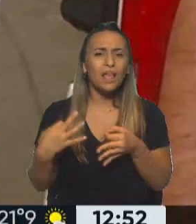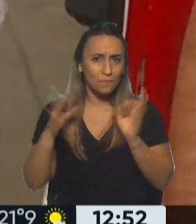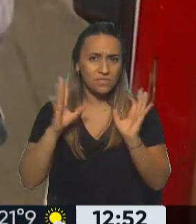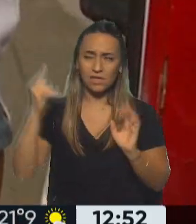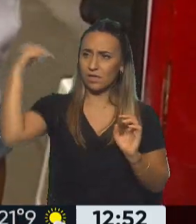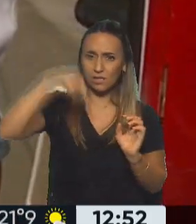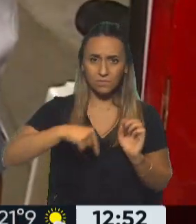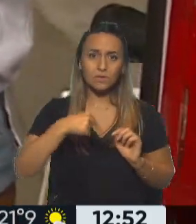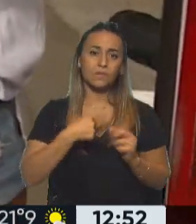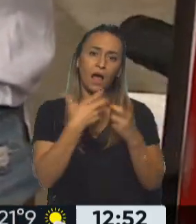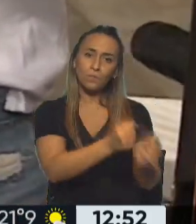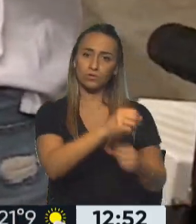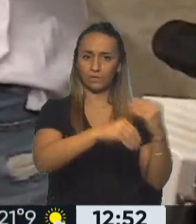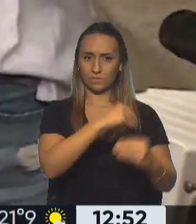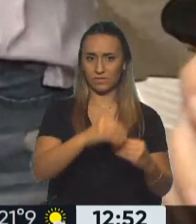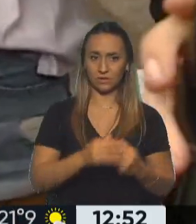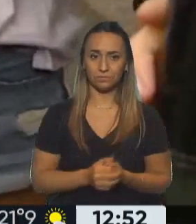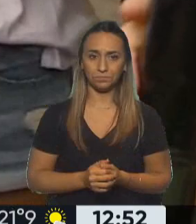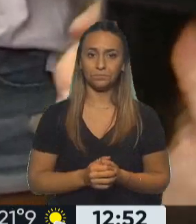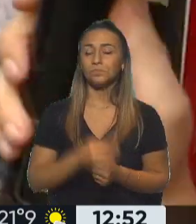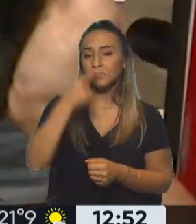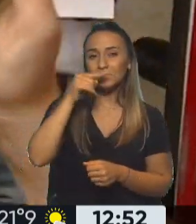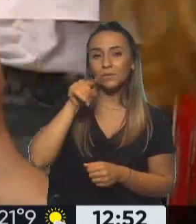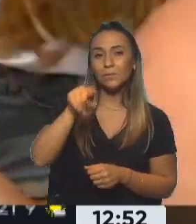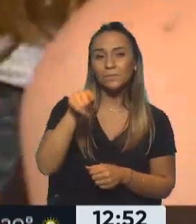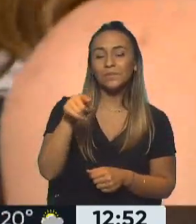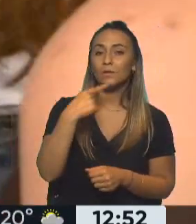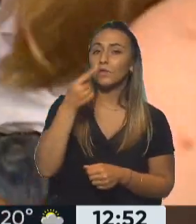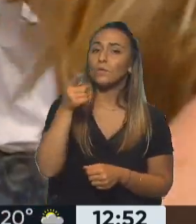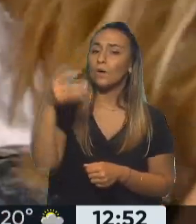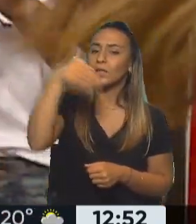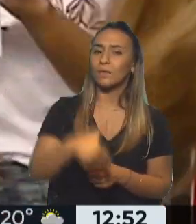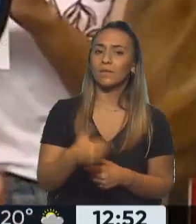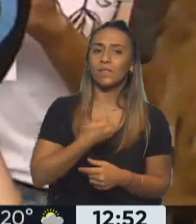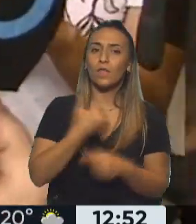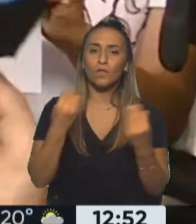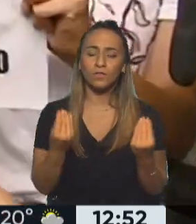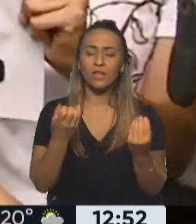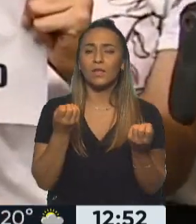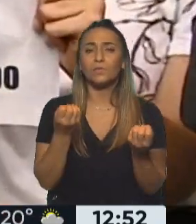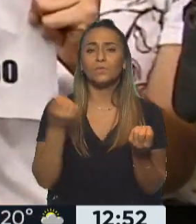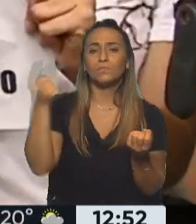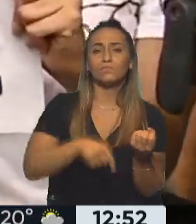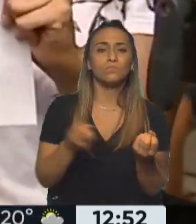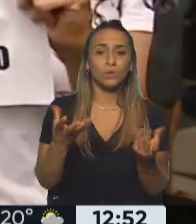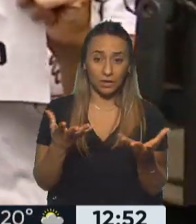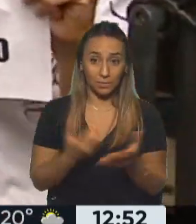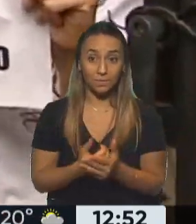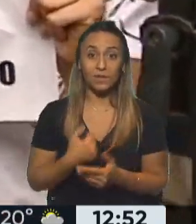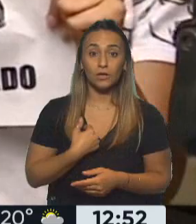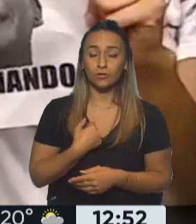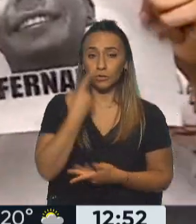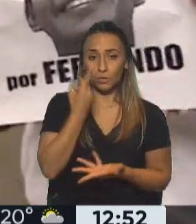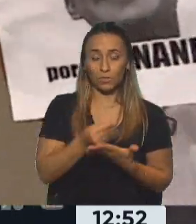a la familia. Gracias. Termino con usted, señora. ¿Desde dónde viene y por qué elige hoy estar acá? Tortuguita, somos